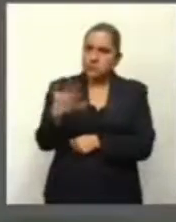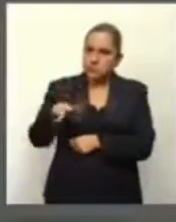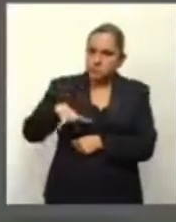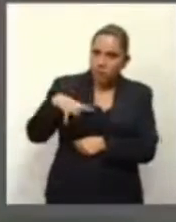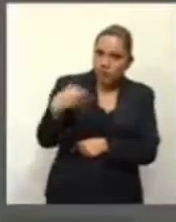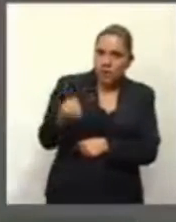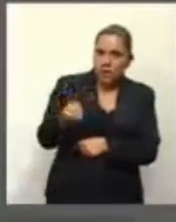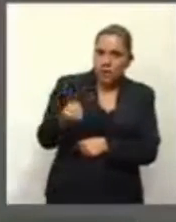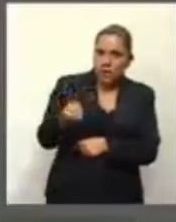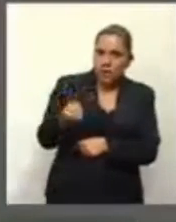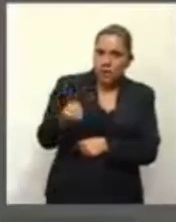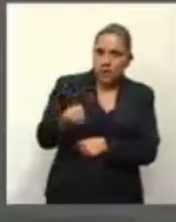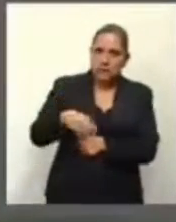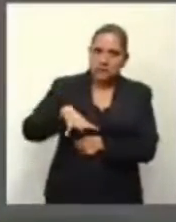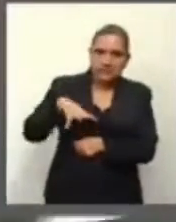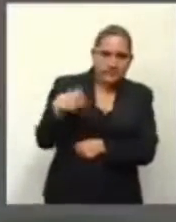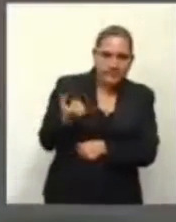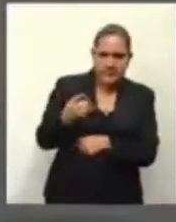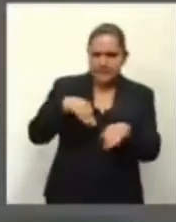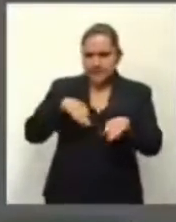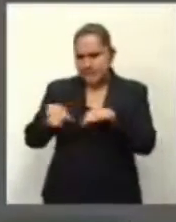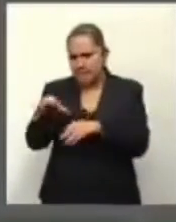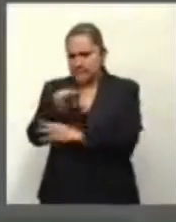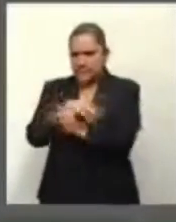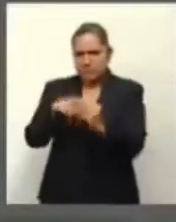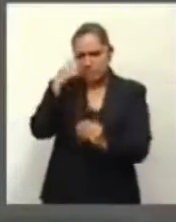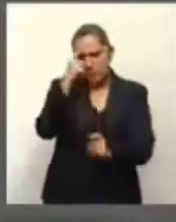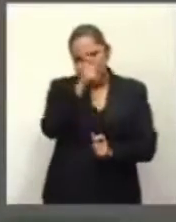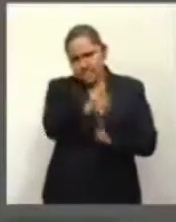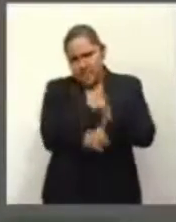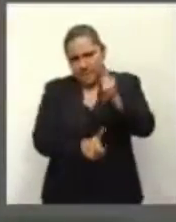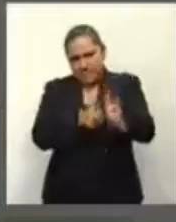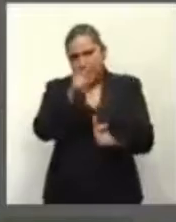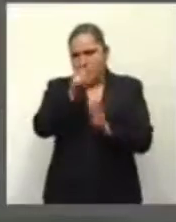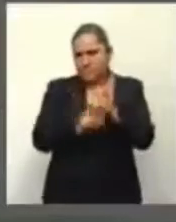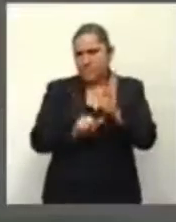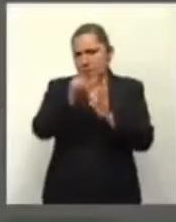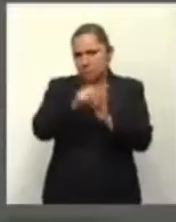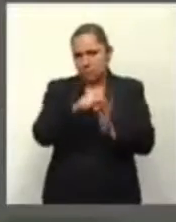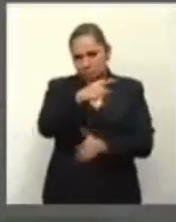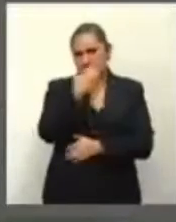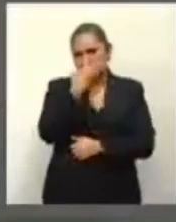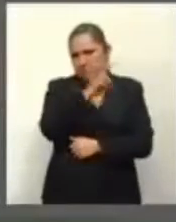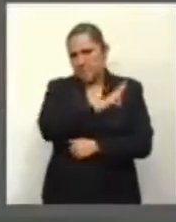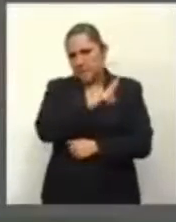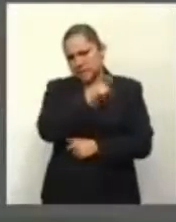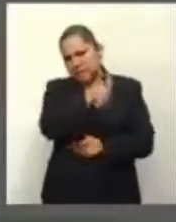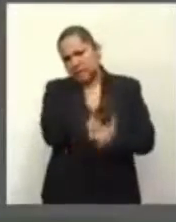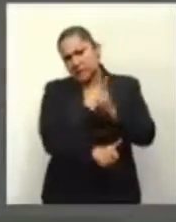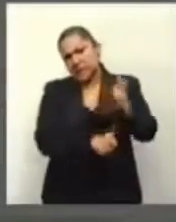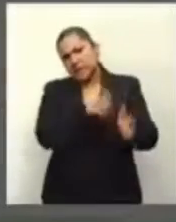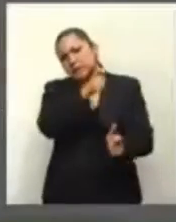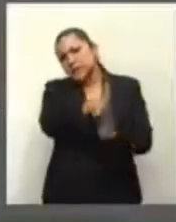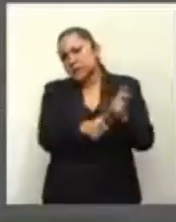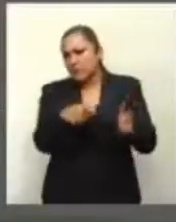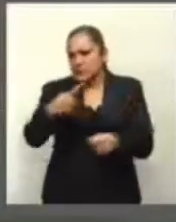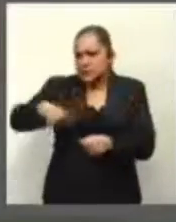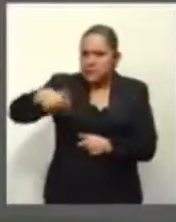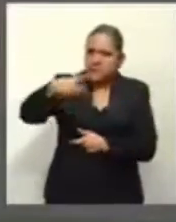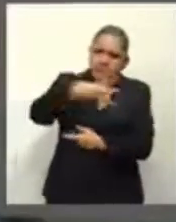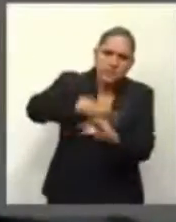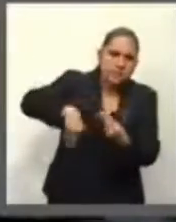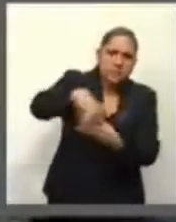para pagar las altas colegiaturas que les cobran en esos colegios. Yo quiero preguntarle